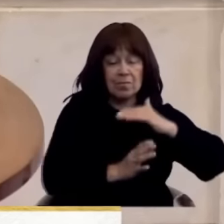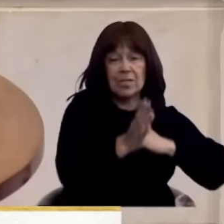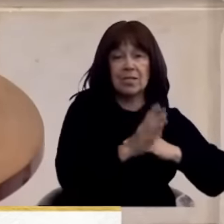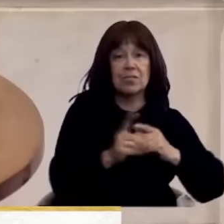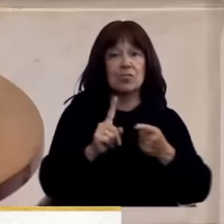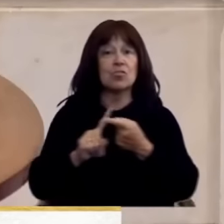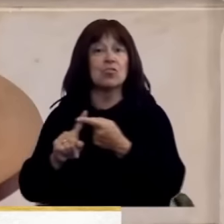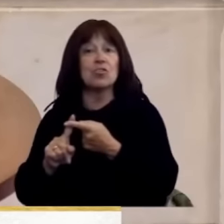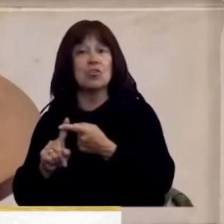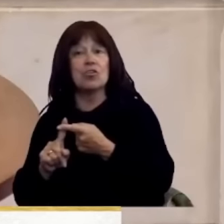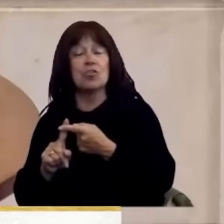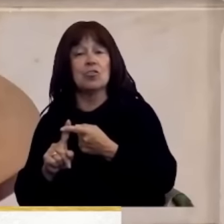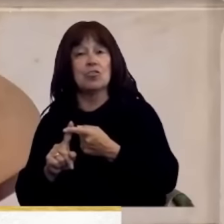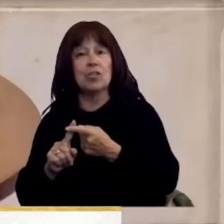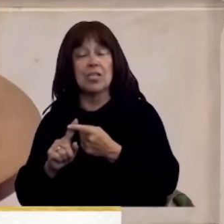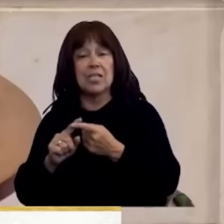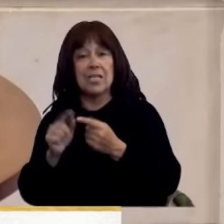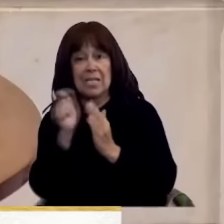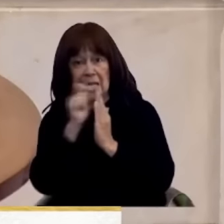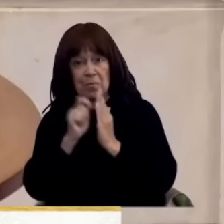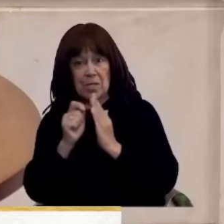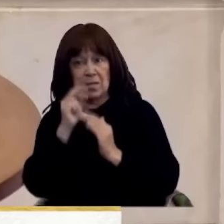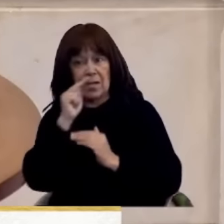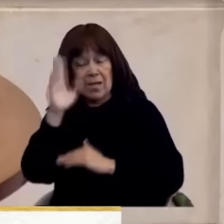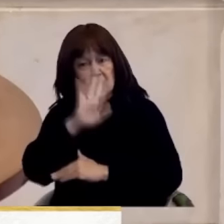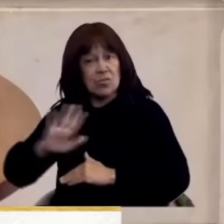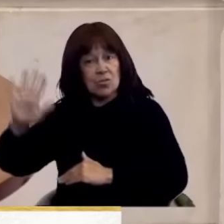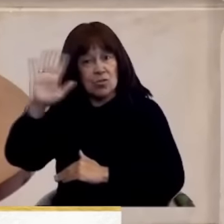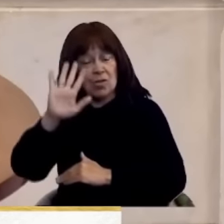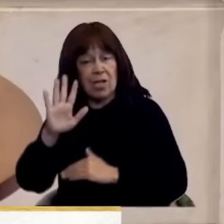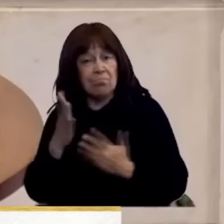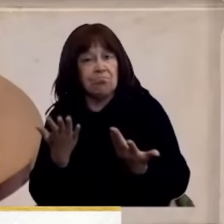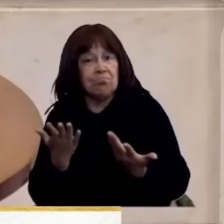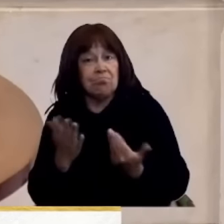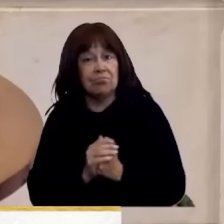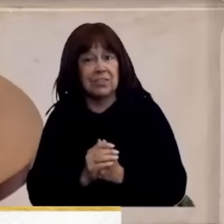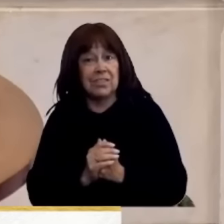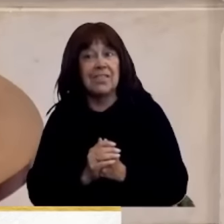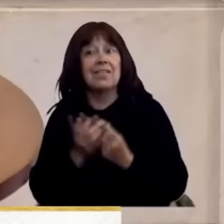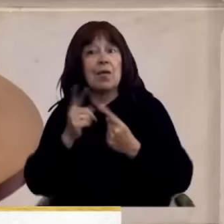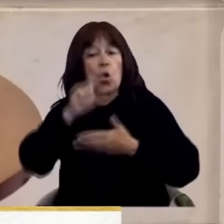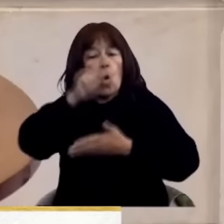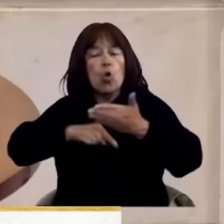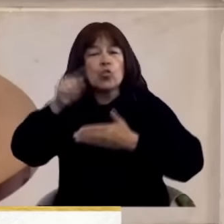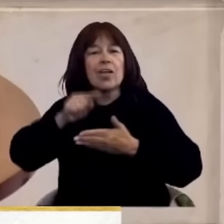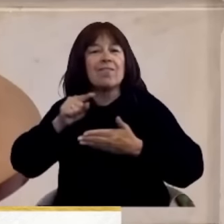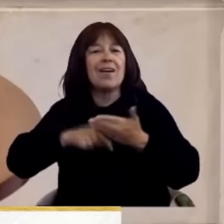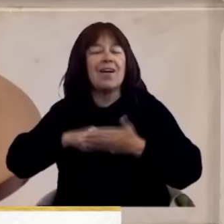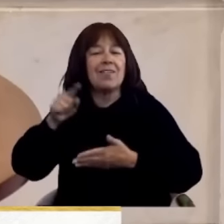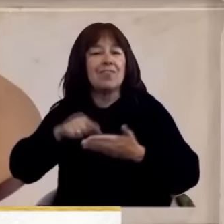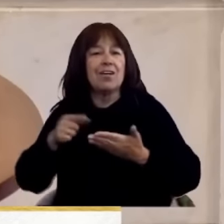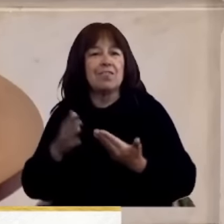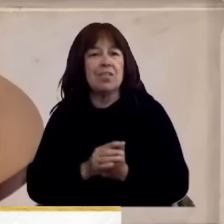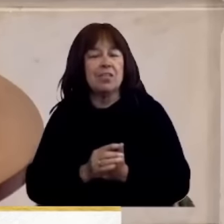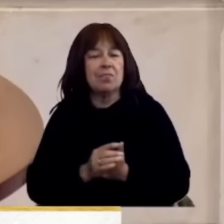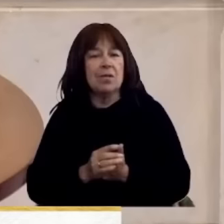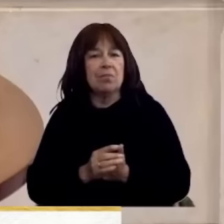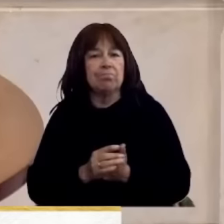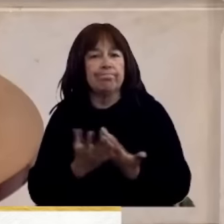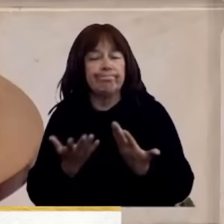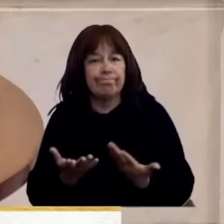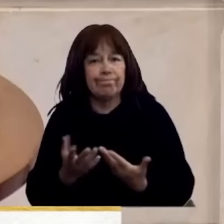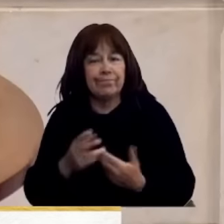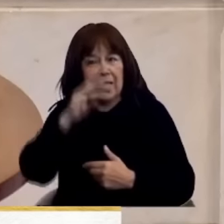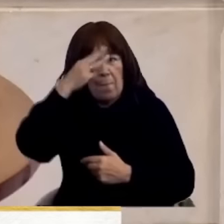y la Imprenta Nacional, y salió a contratar una firma de México que no